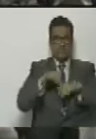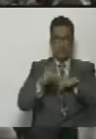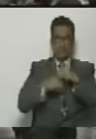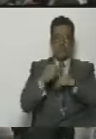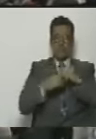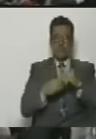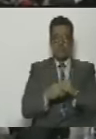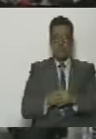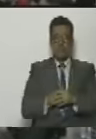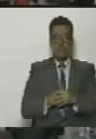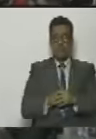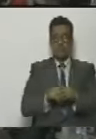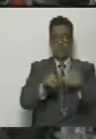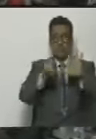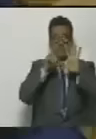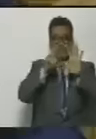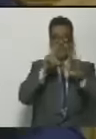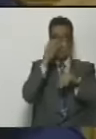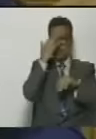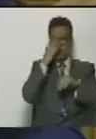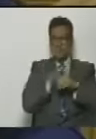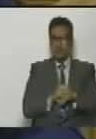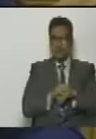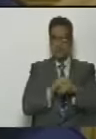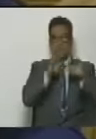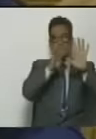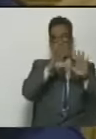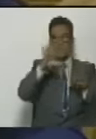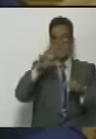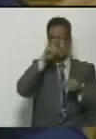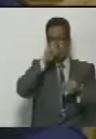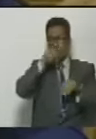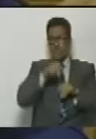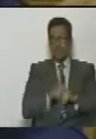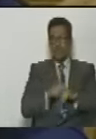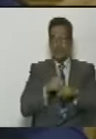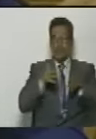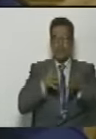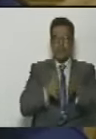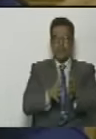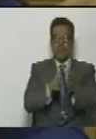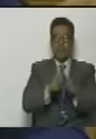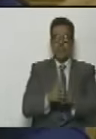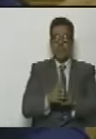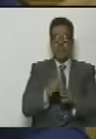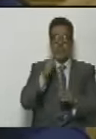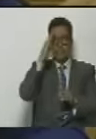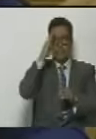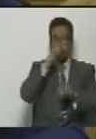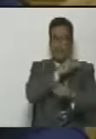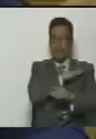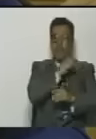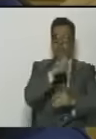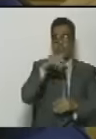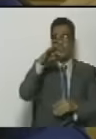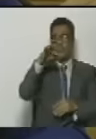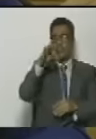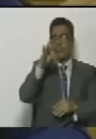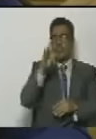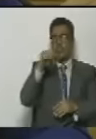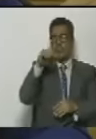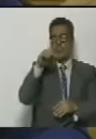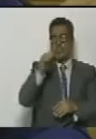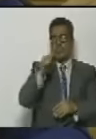motivo de conmemorarse el 6 de febrero, el 95 aniversario del natalicio del comandante guerrillero Fabricio